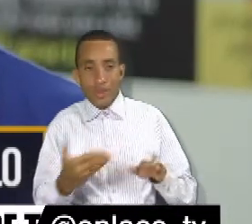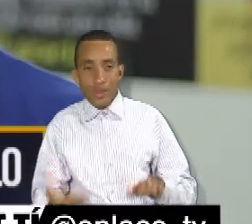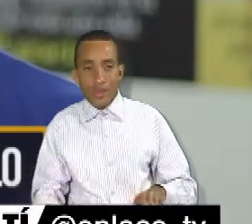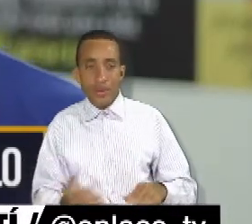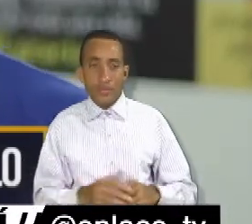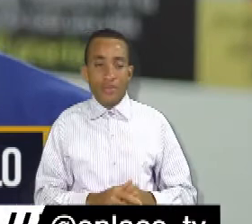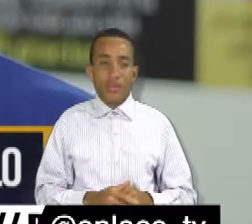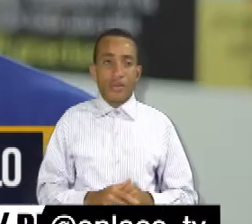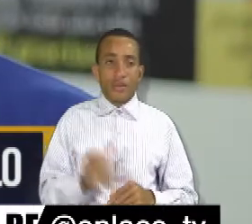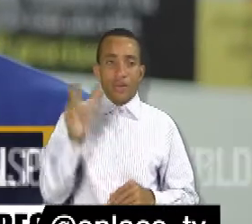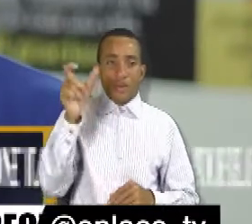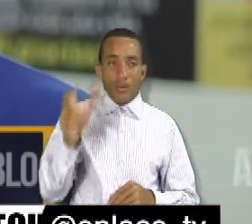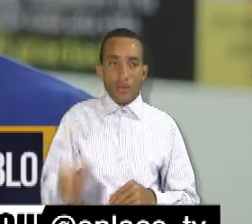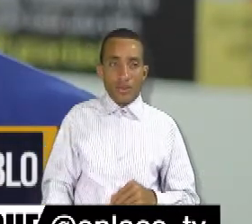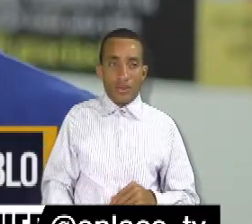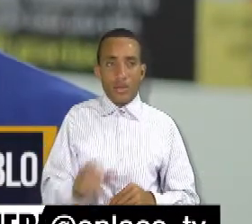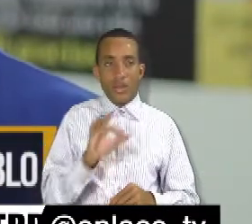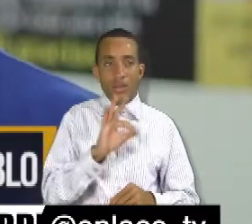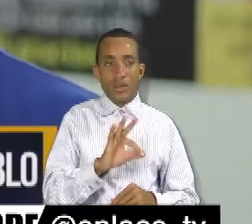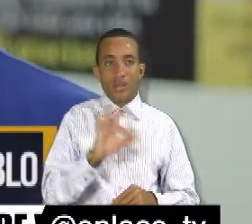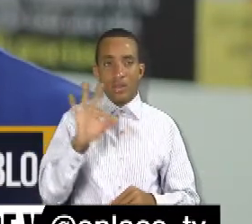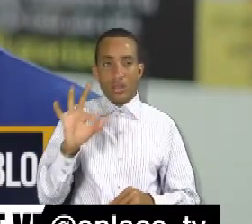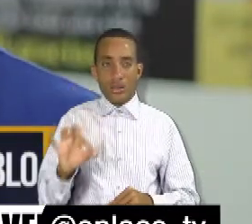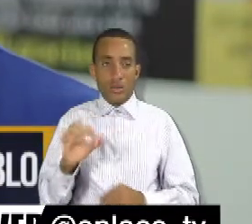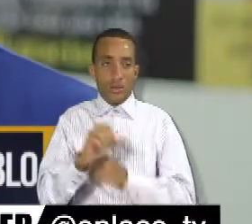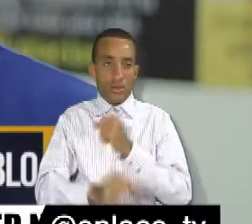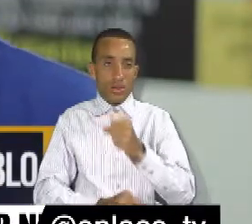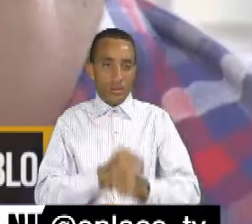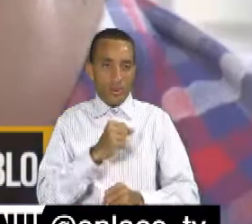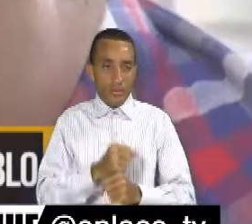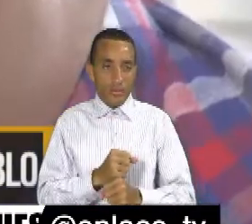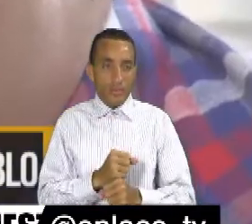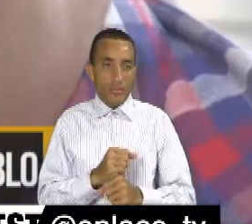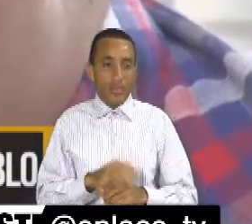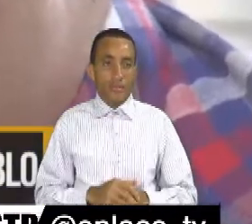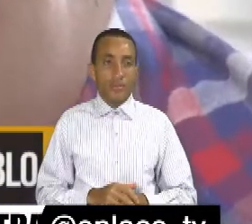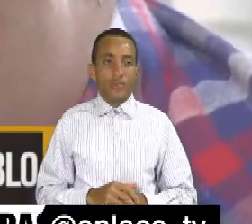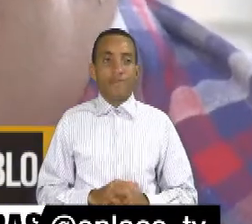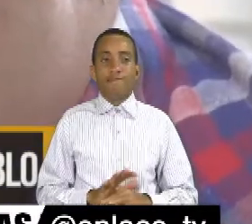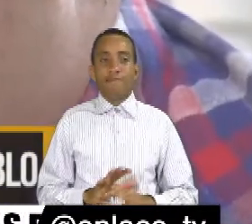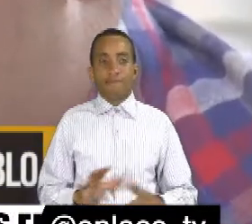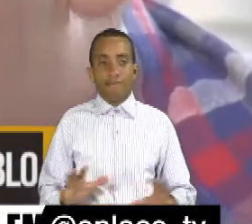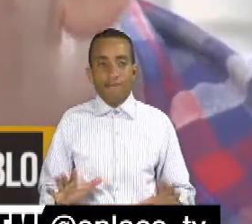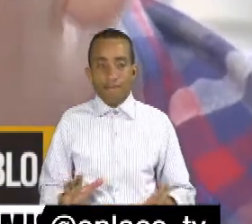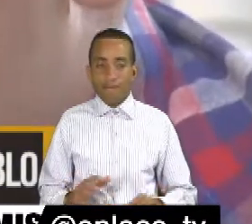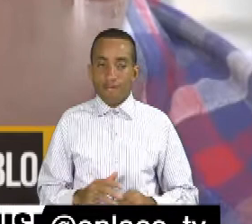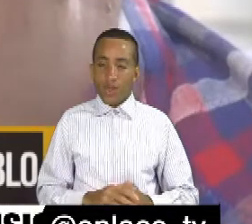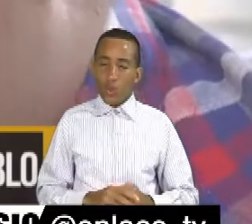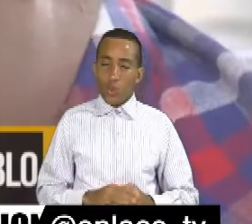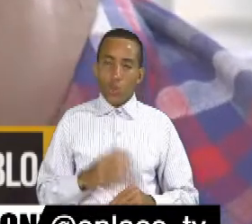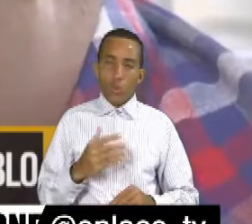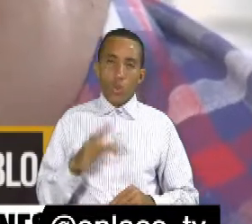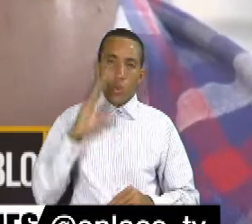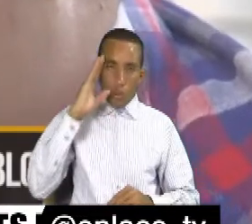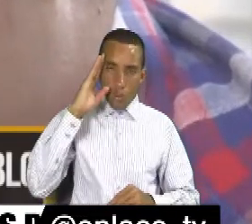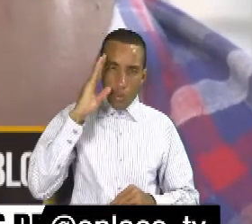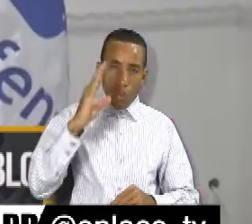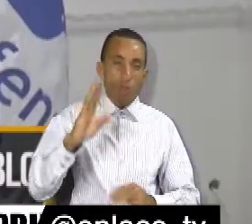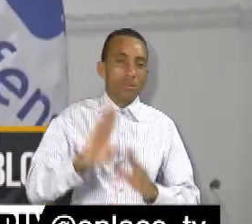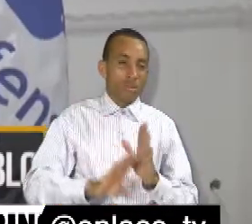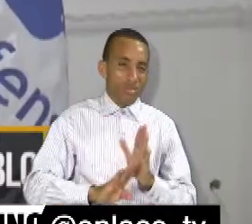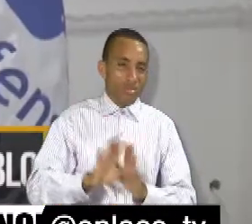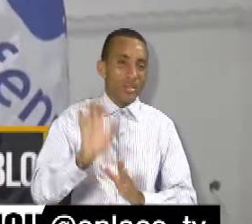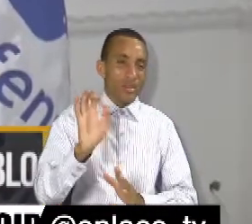persona de 38 años con una gran carrera por delante, y mi